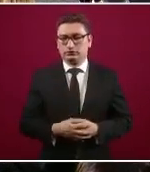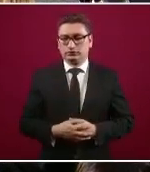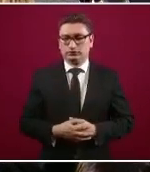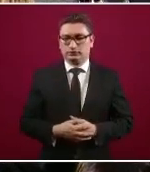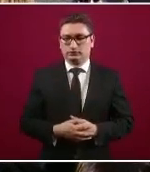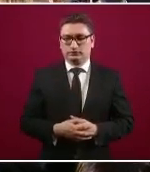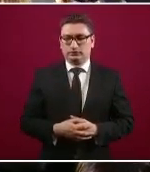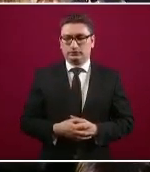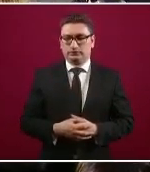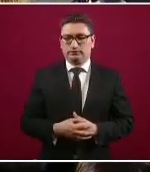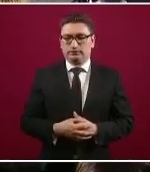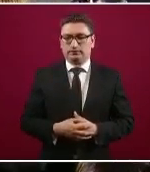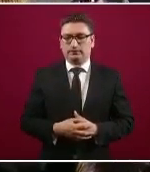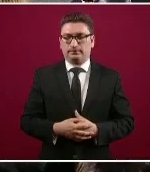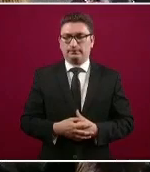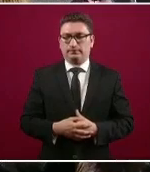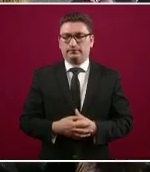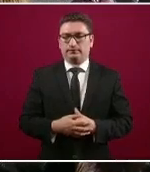Ya